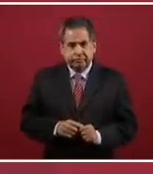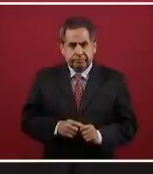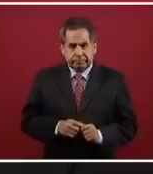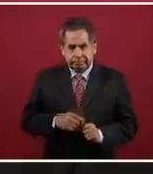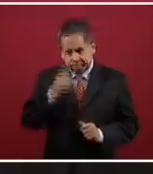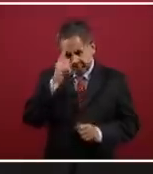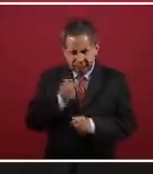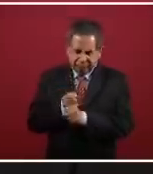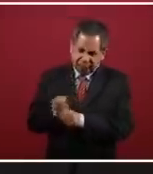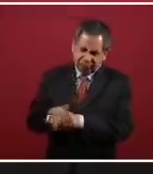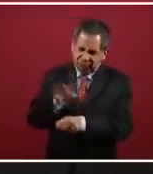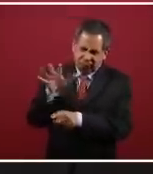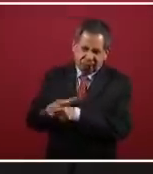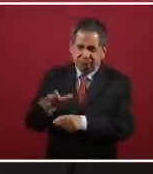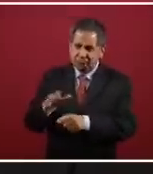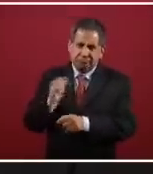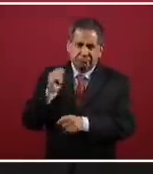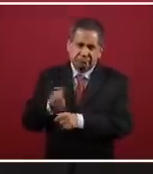para masacrar.